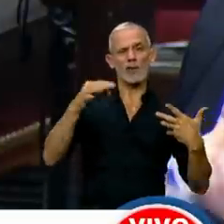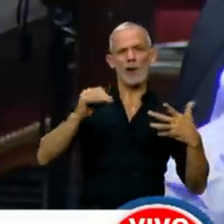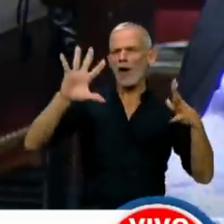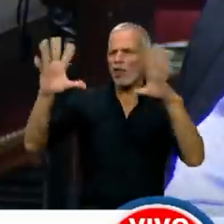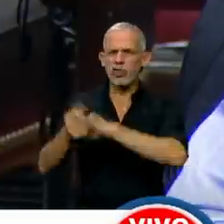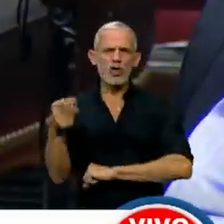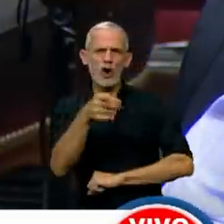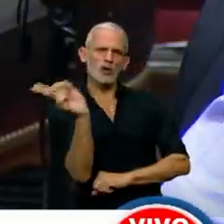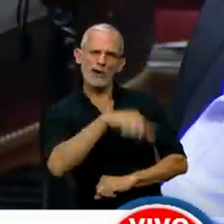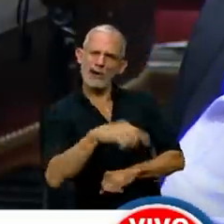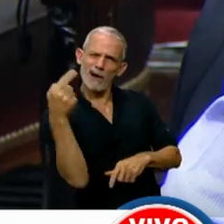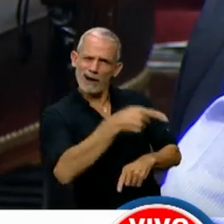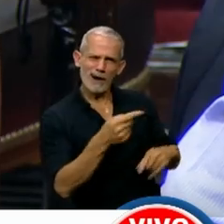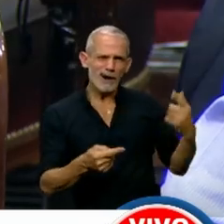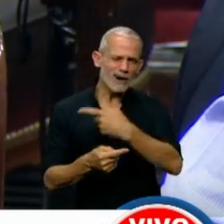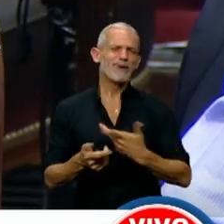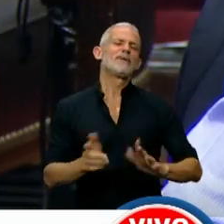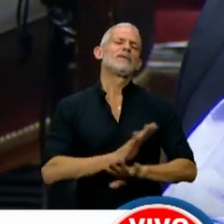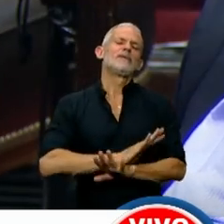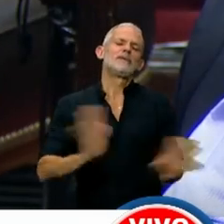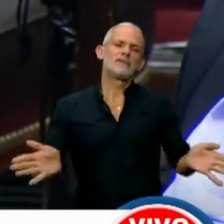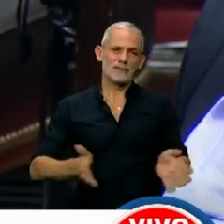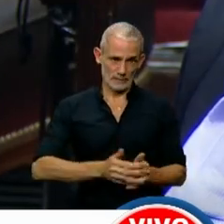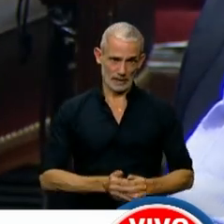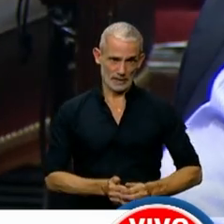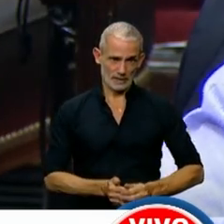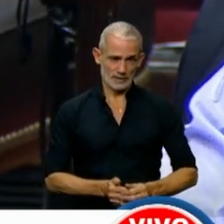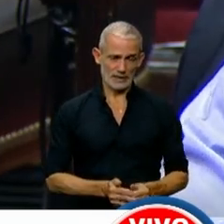destruido por el otro mire señor presidente